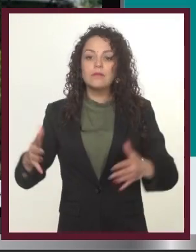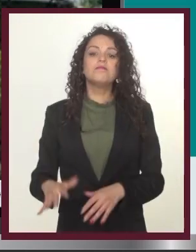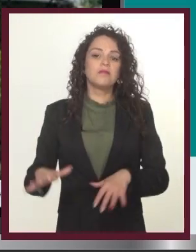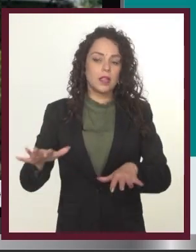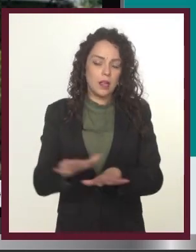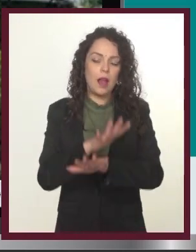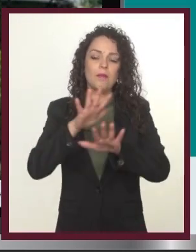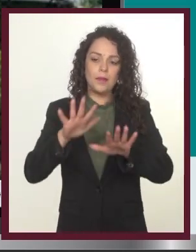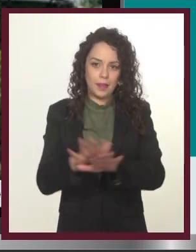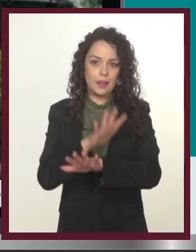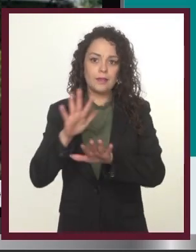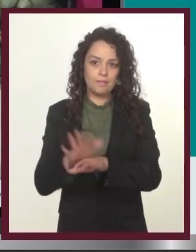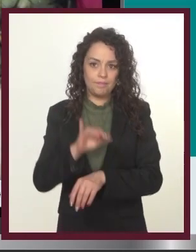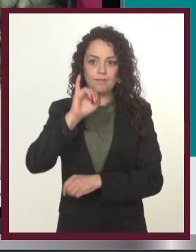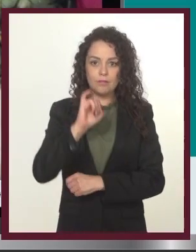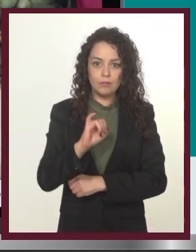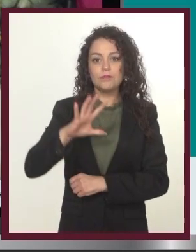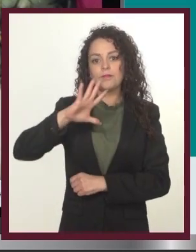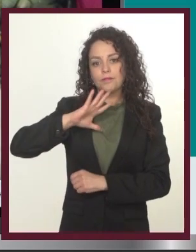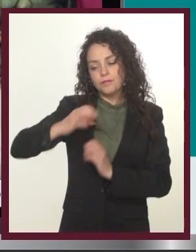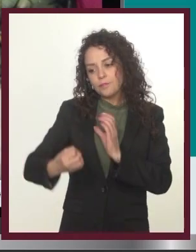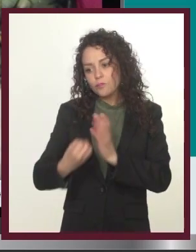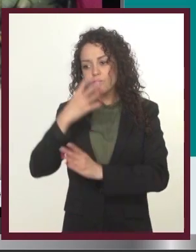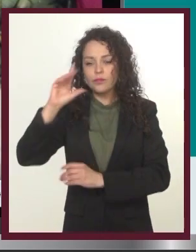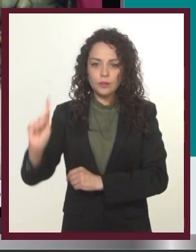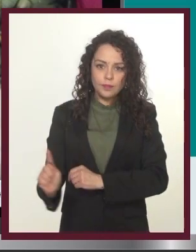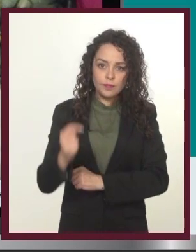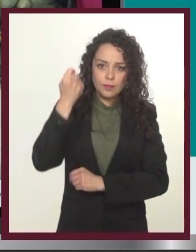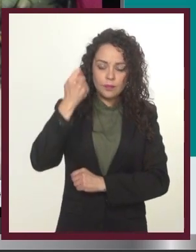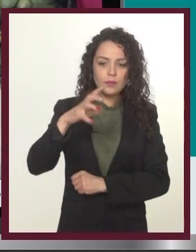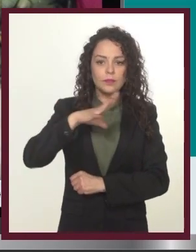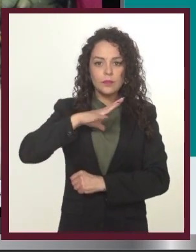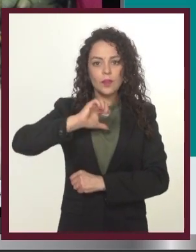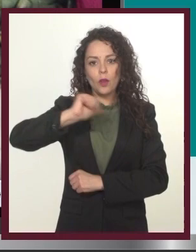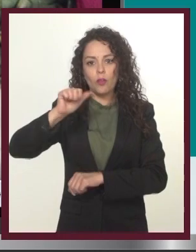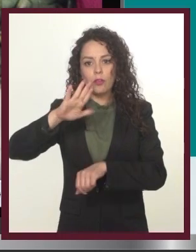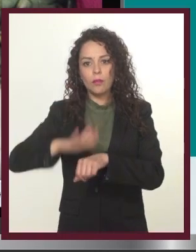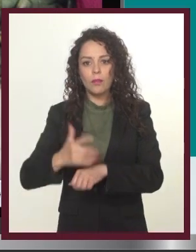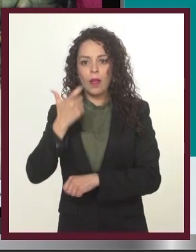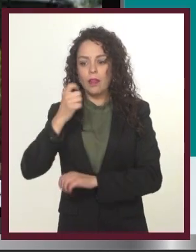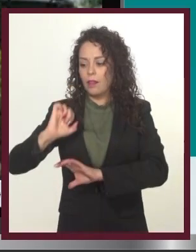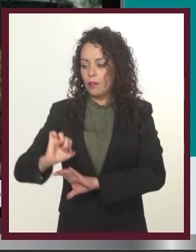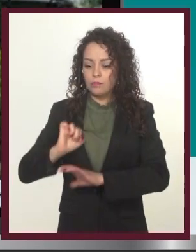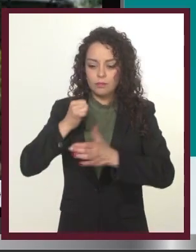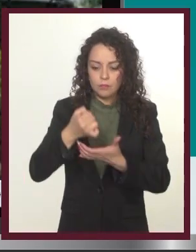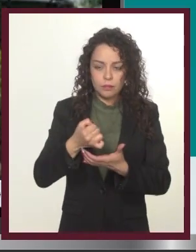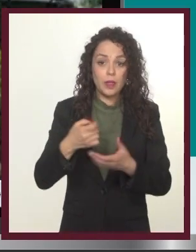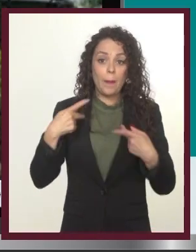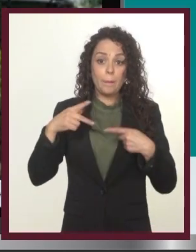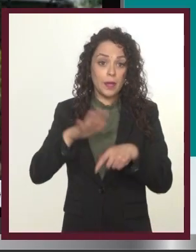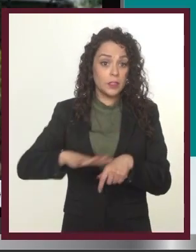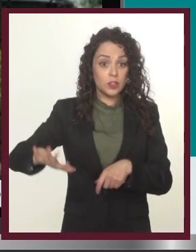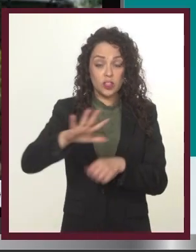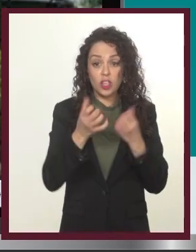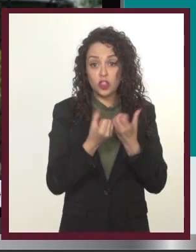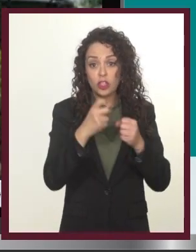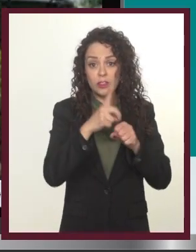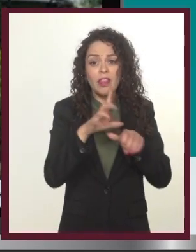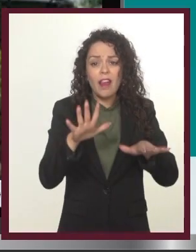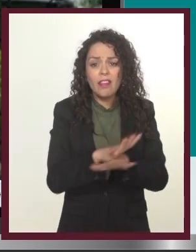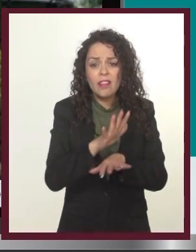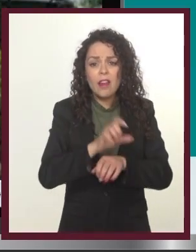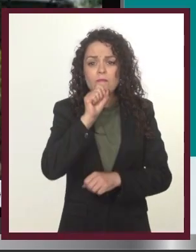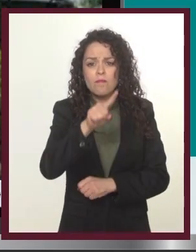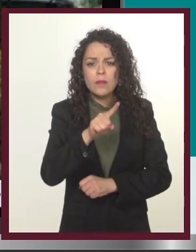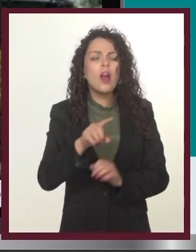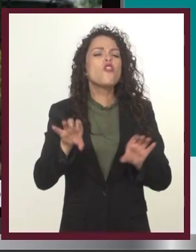fue cambiando, ¿no? Se fue modificando, porque hay nuevas tecnologías, porque tienes otros recursos, sí va cambiando porque la sociedad va cambiando. ¿En